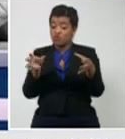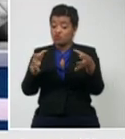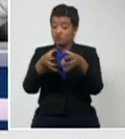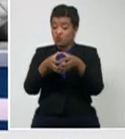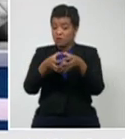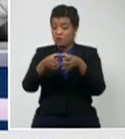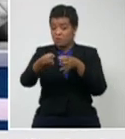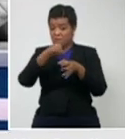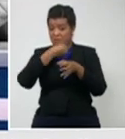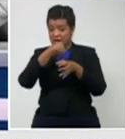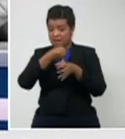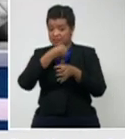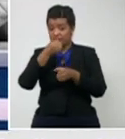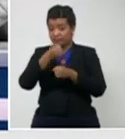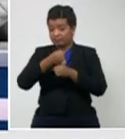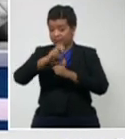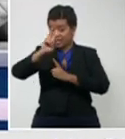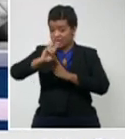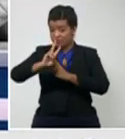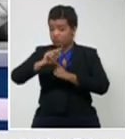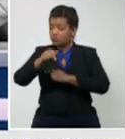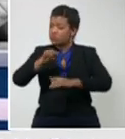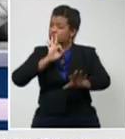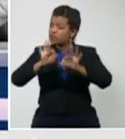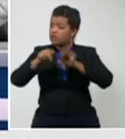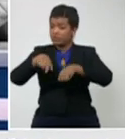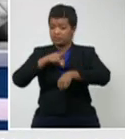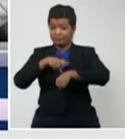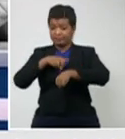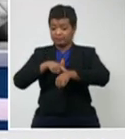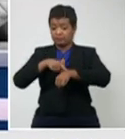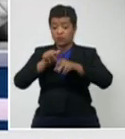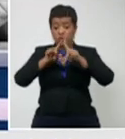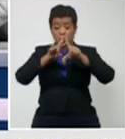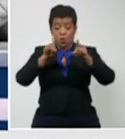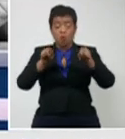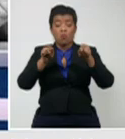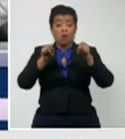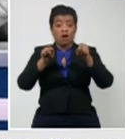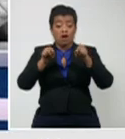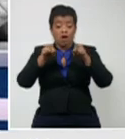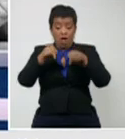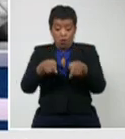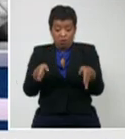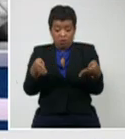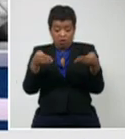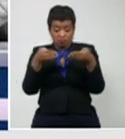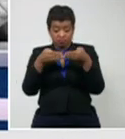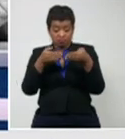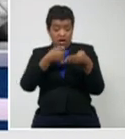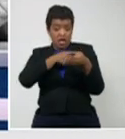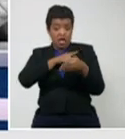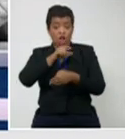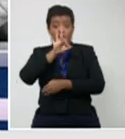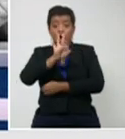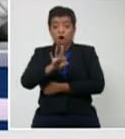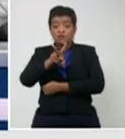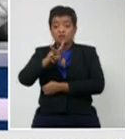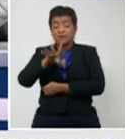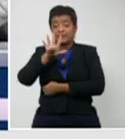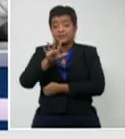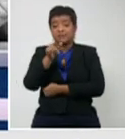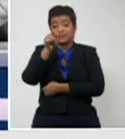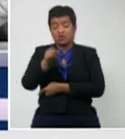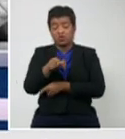que se proteja en estos momentos. La Nación reportó al cierre de la jornada de ayer 825